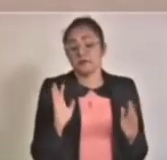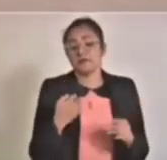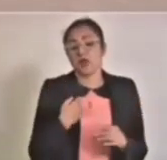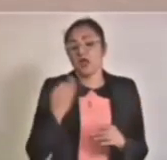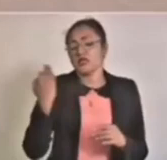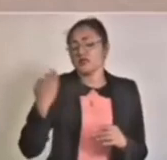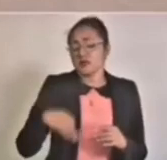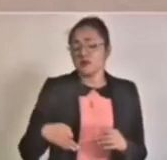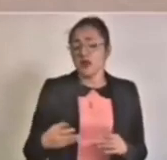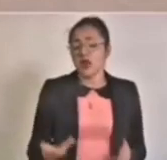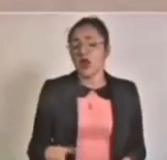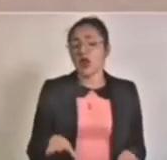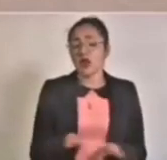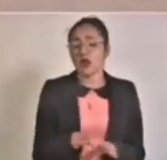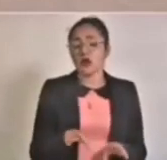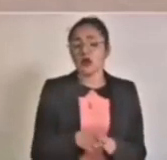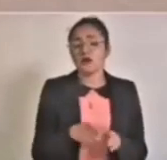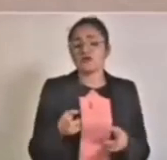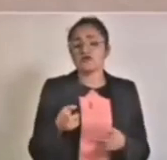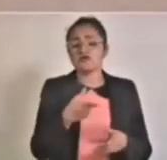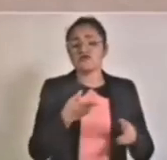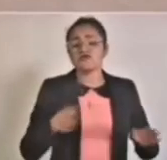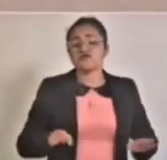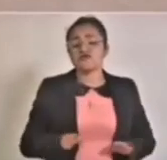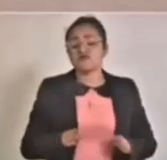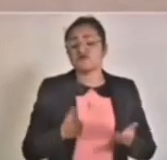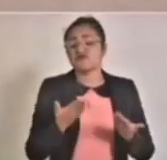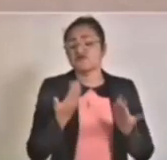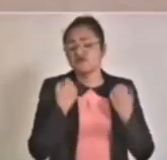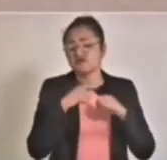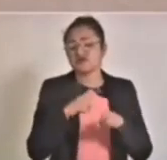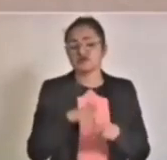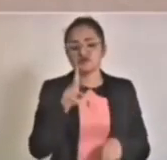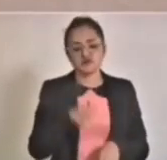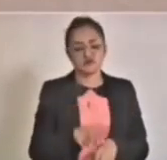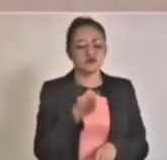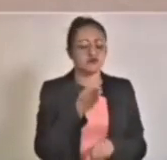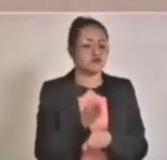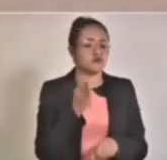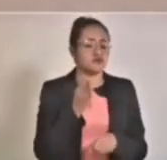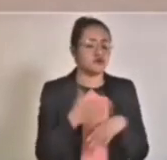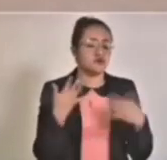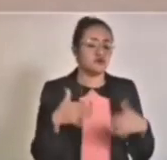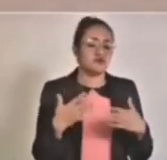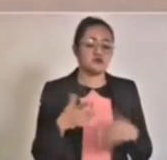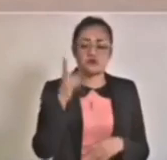de condiciones sociales, sí complicadas, yo lo dije ayer.